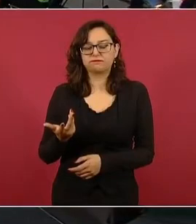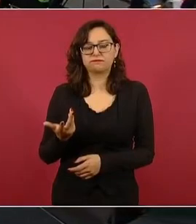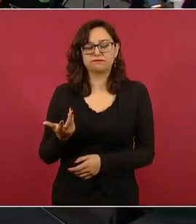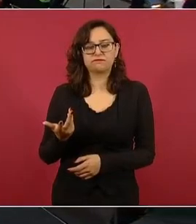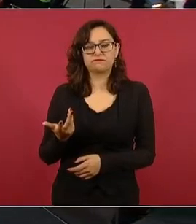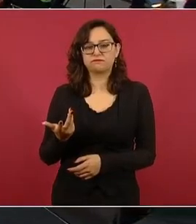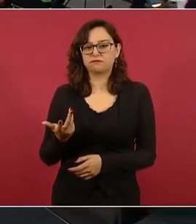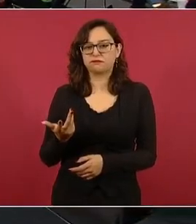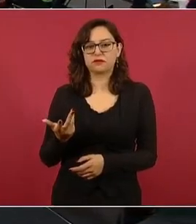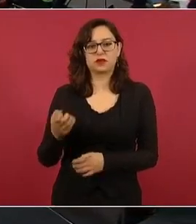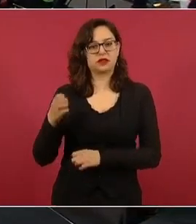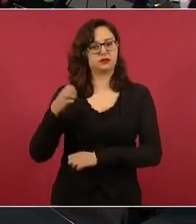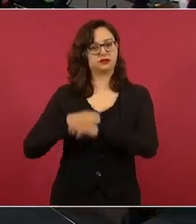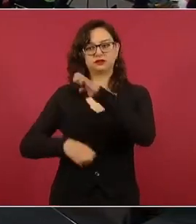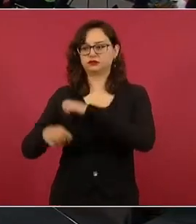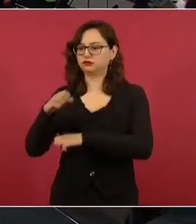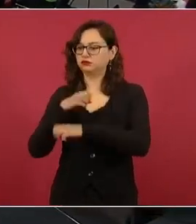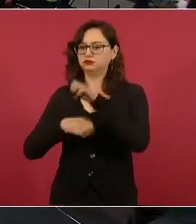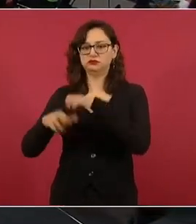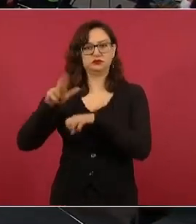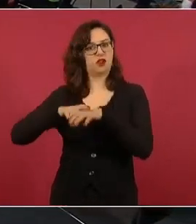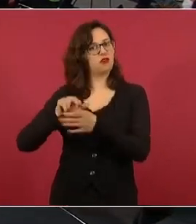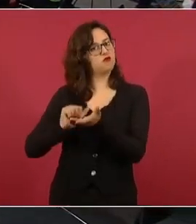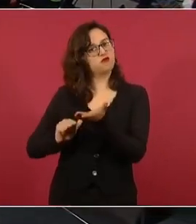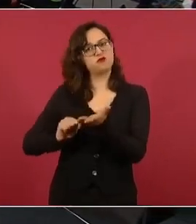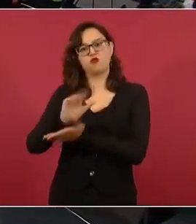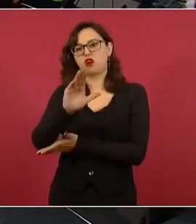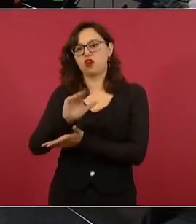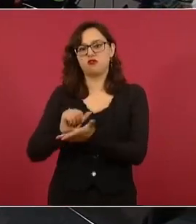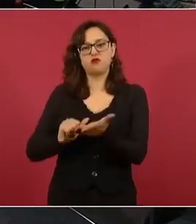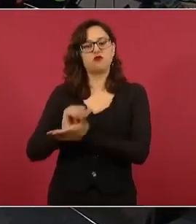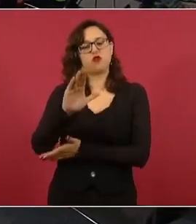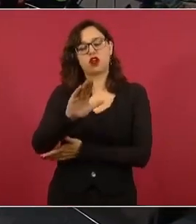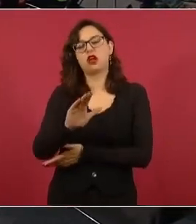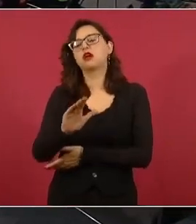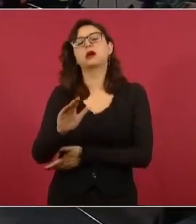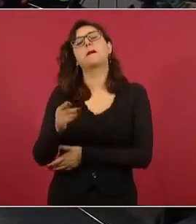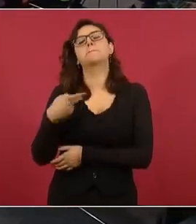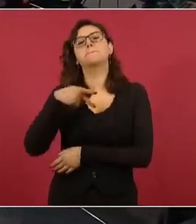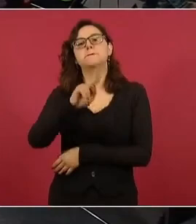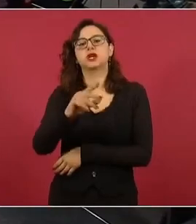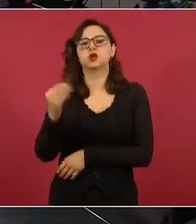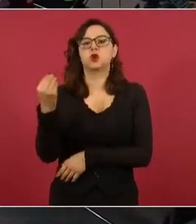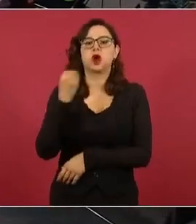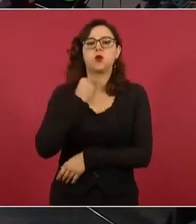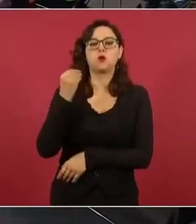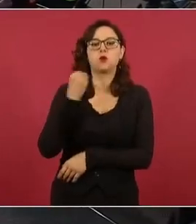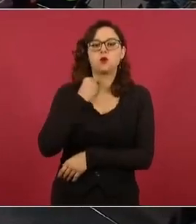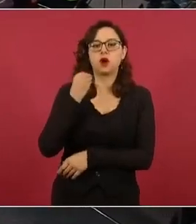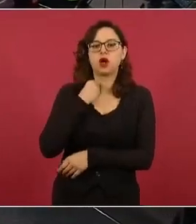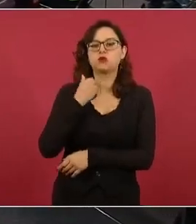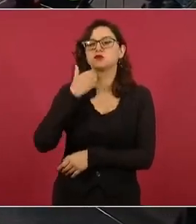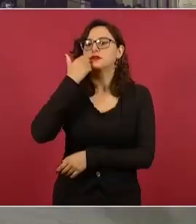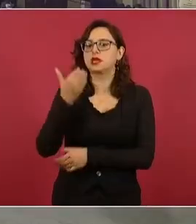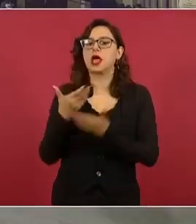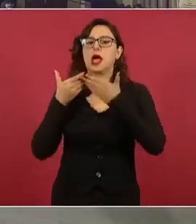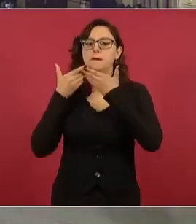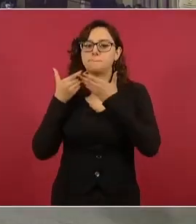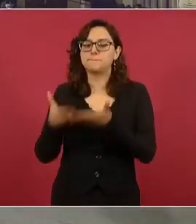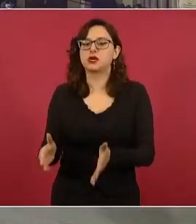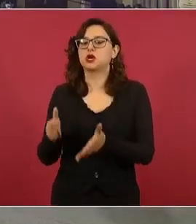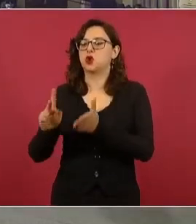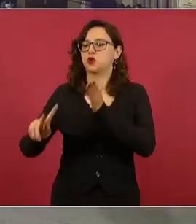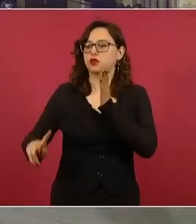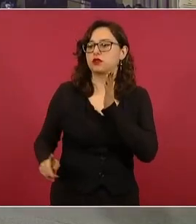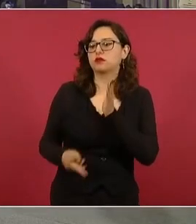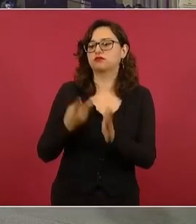empresa, pero los abogados de la empresa están queriéndola volver a abrir. Las comunidades